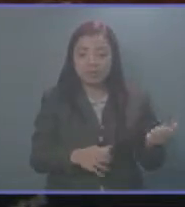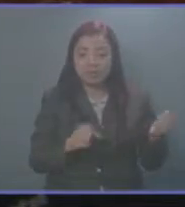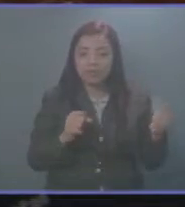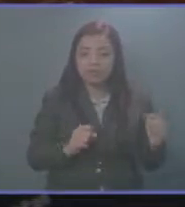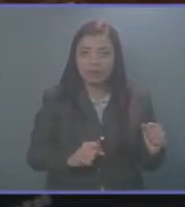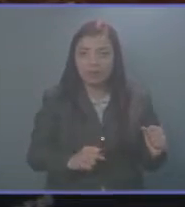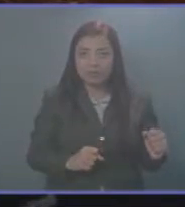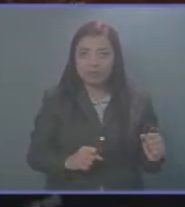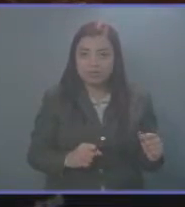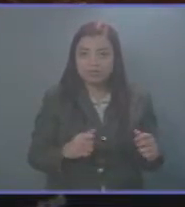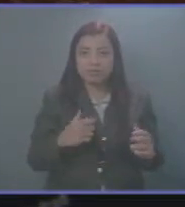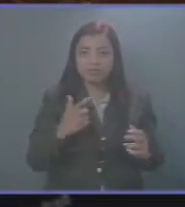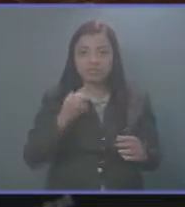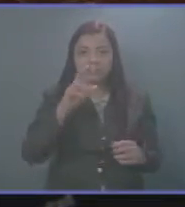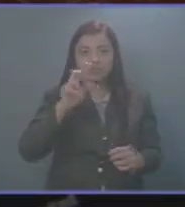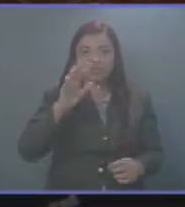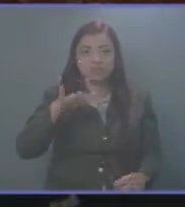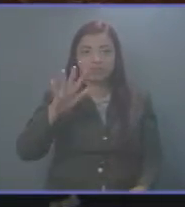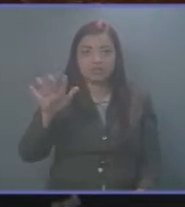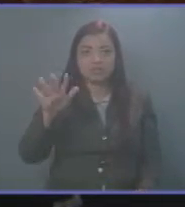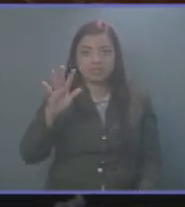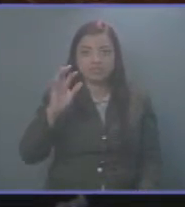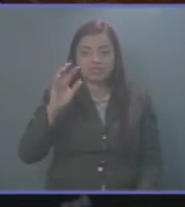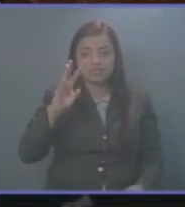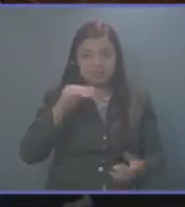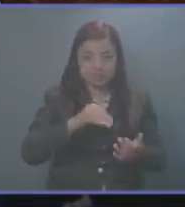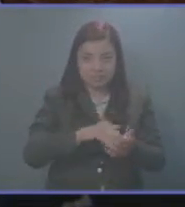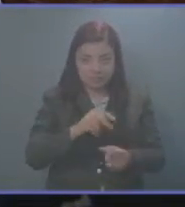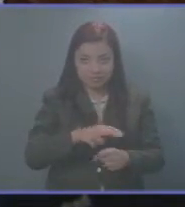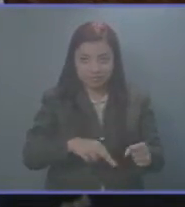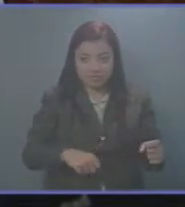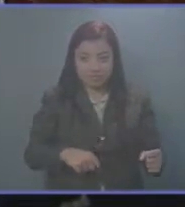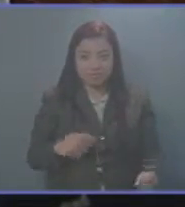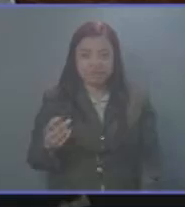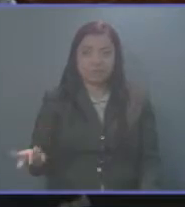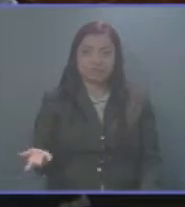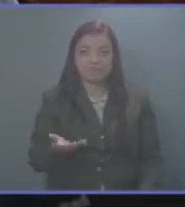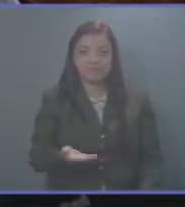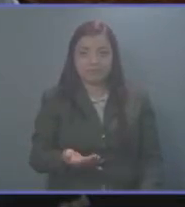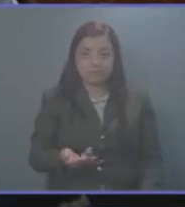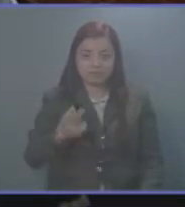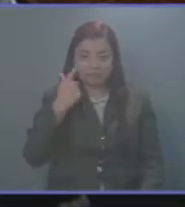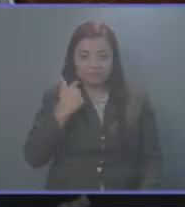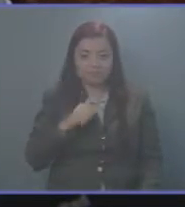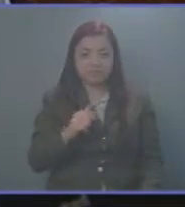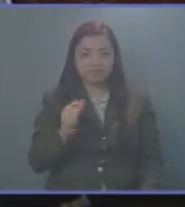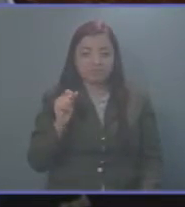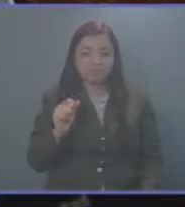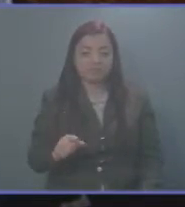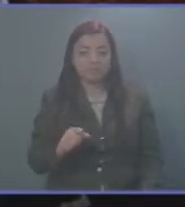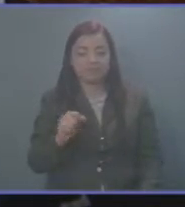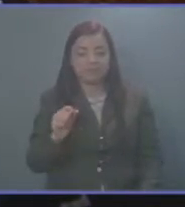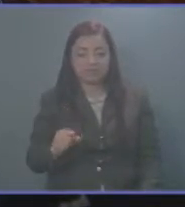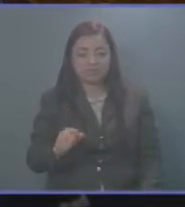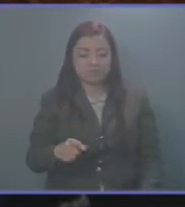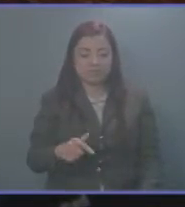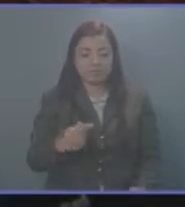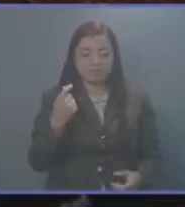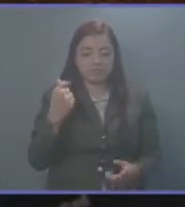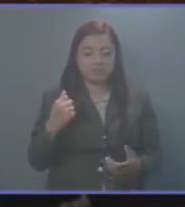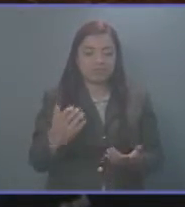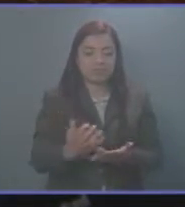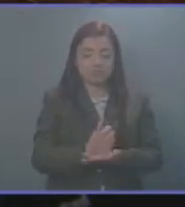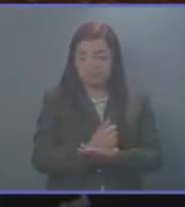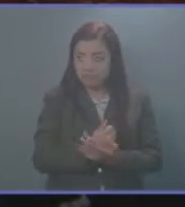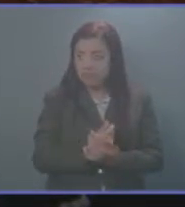una parte los $355,000. ¿De dónde se toma este dinero? ¿A